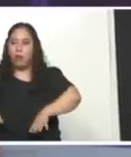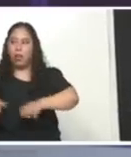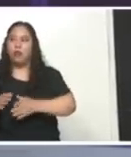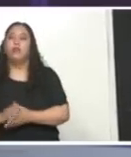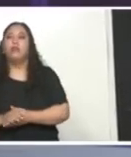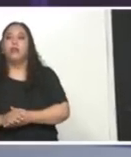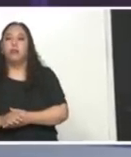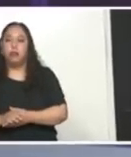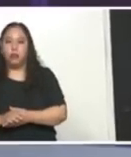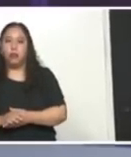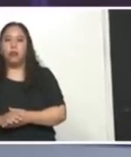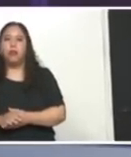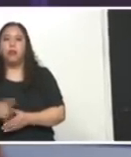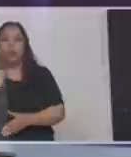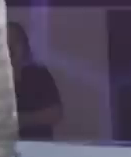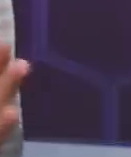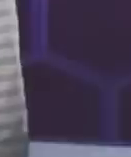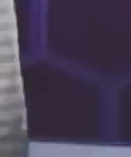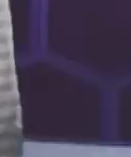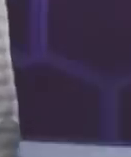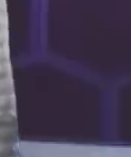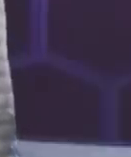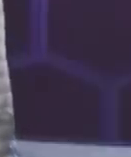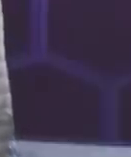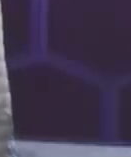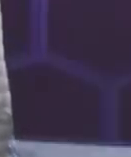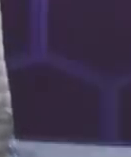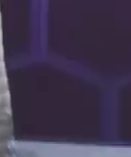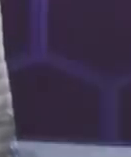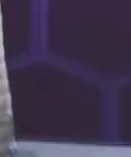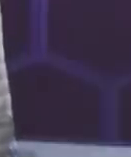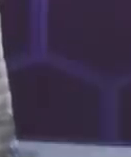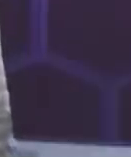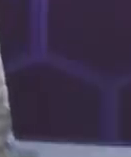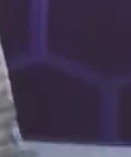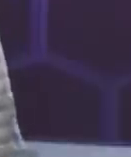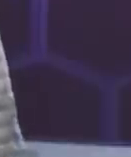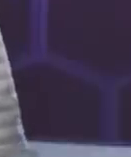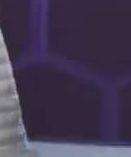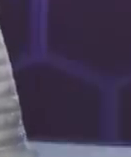ver en el rictus facial del hondureño y la hondureña esa alegría,